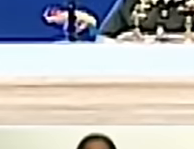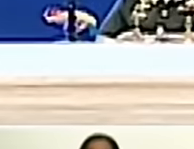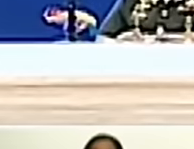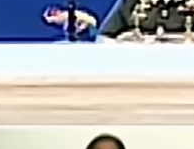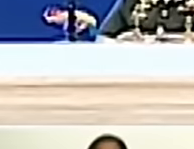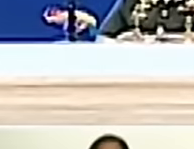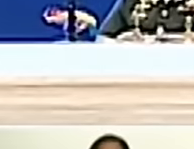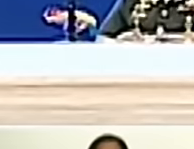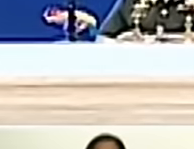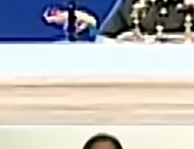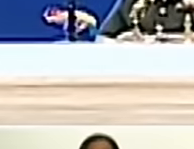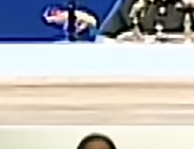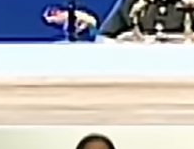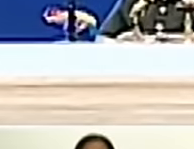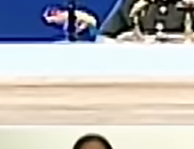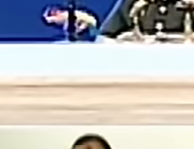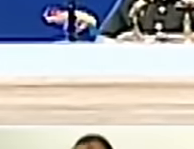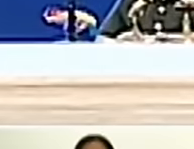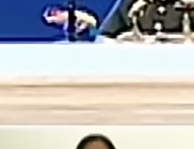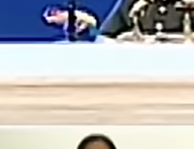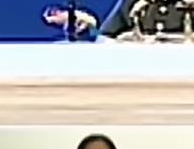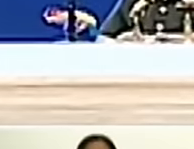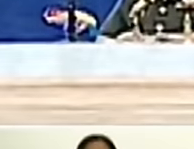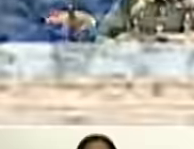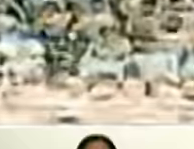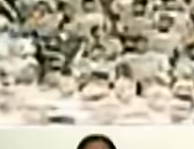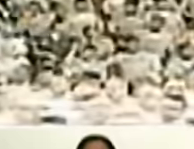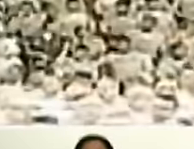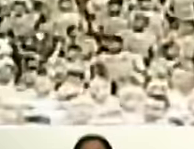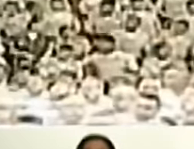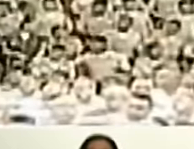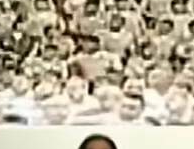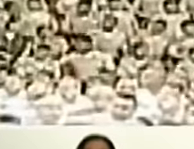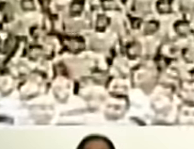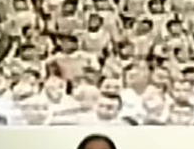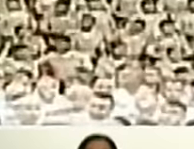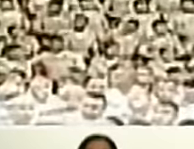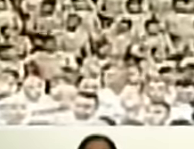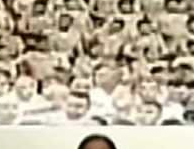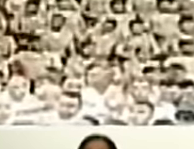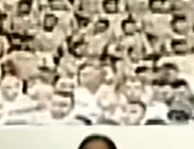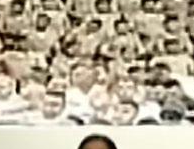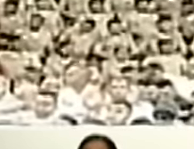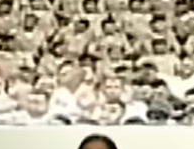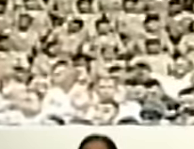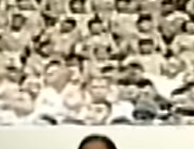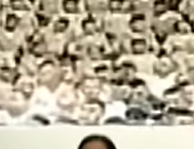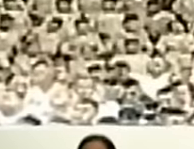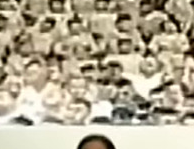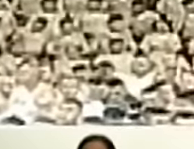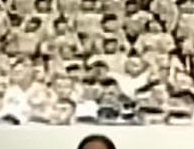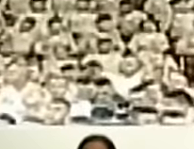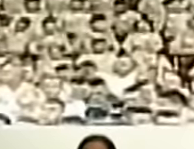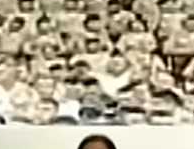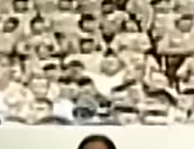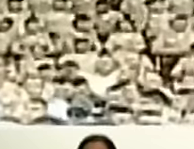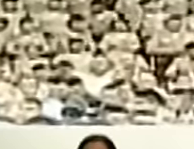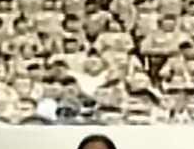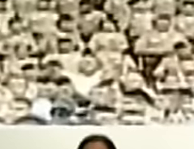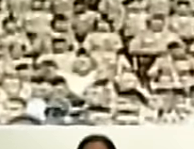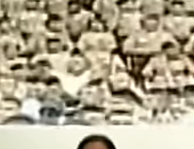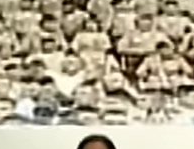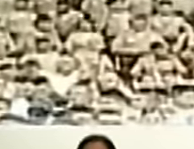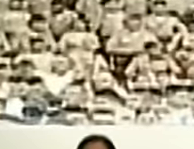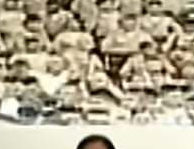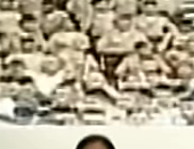explotadora, opresora del pueblo, la oligarquía conservadora, del Partido Conservador, y luego